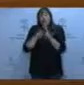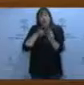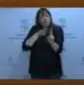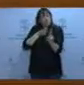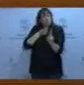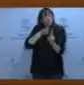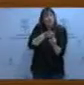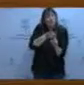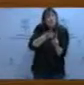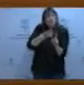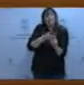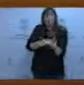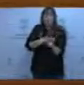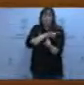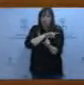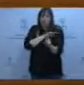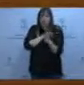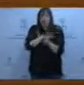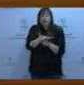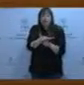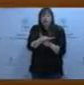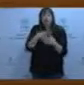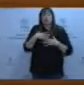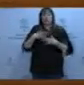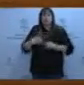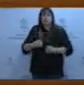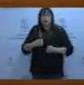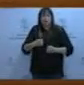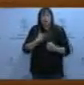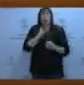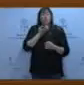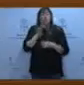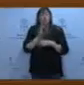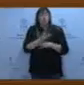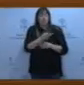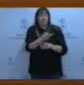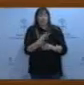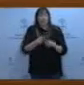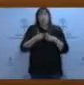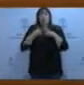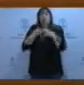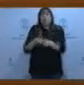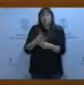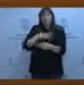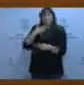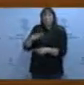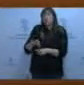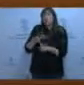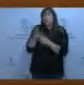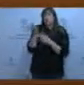en el ámbito sanitario, que es en el que compartimos portavocía, quizás están llegando a la Cámara proposiciones